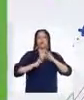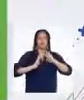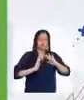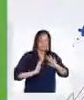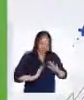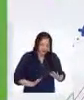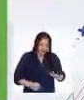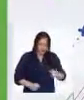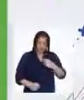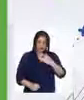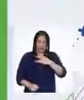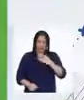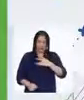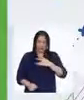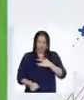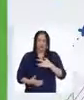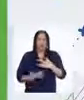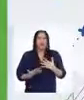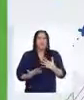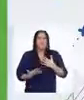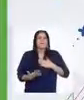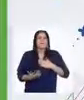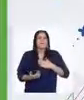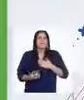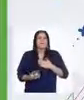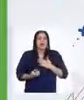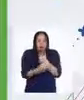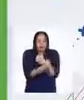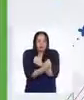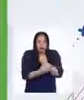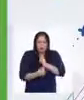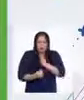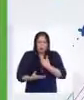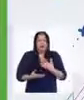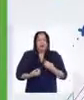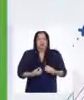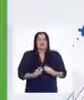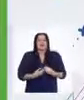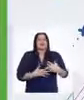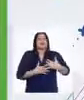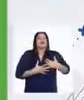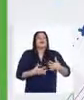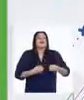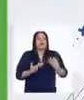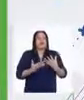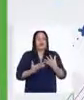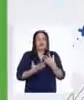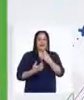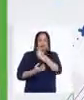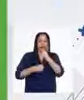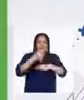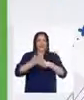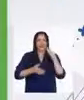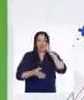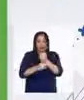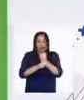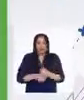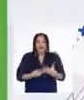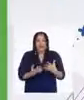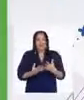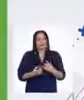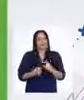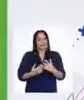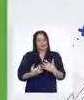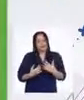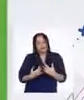porque sentí que había perdido mi esencia y el amor que le ponía al día a día cuando iba a trabajar. Fue